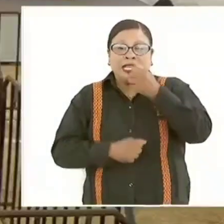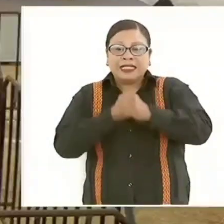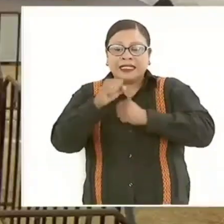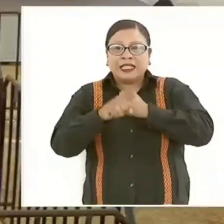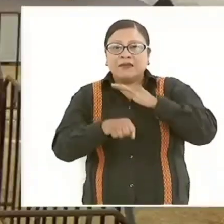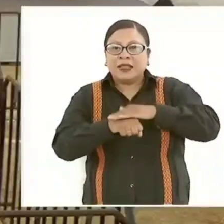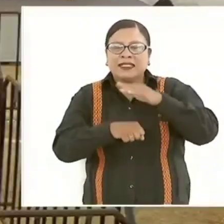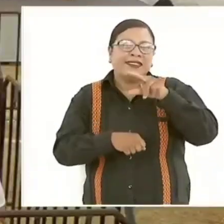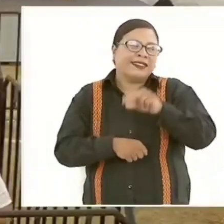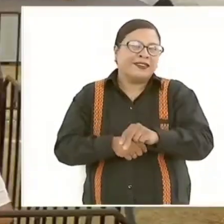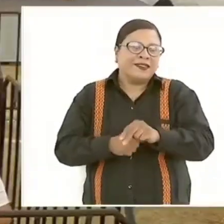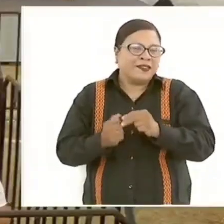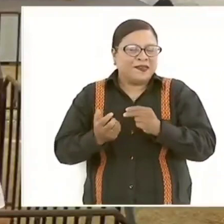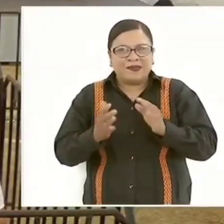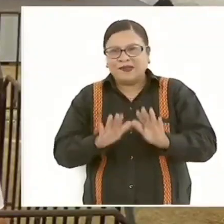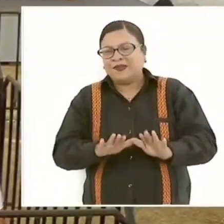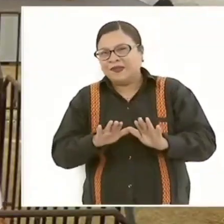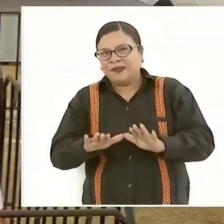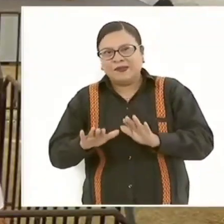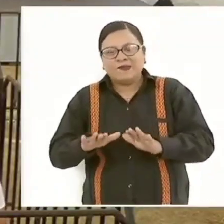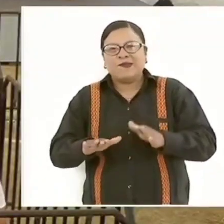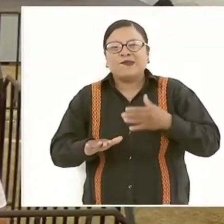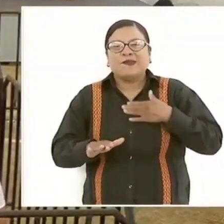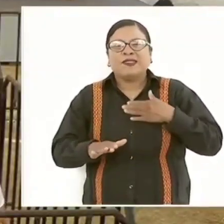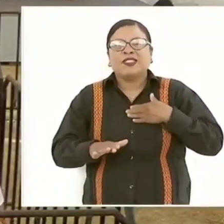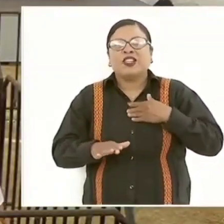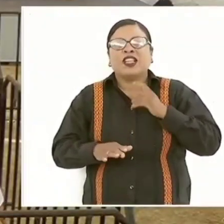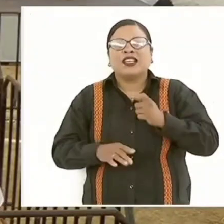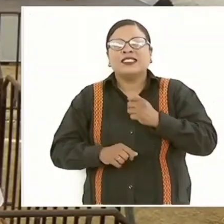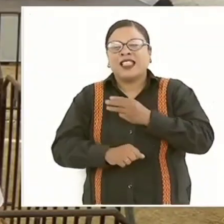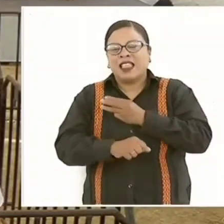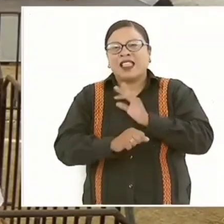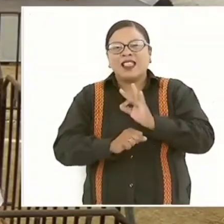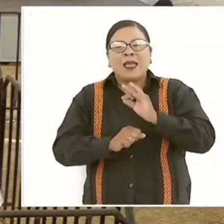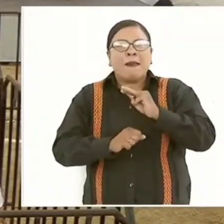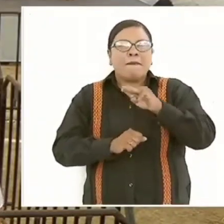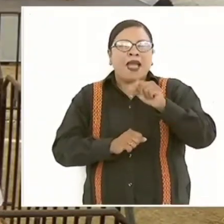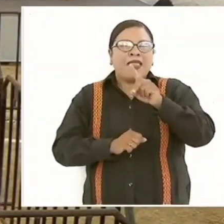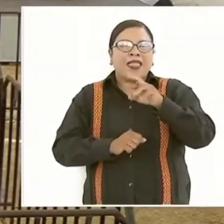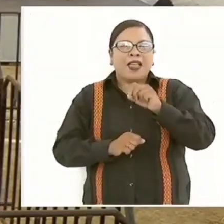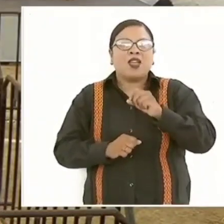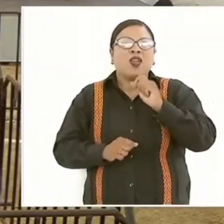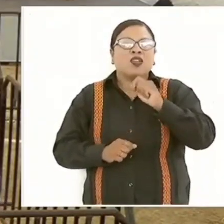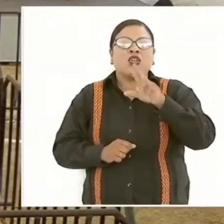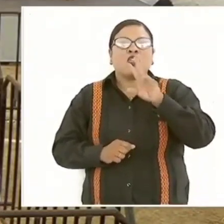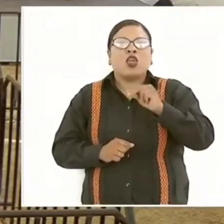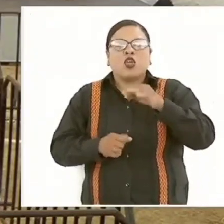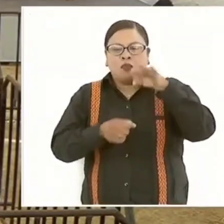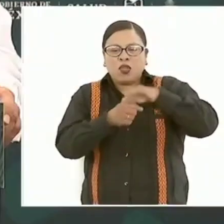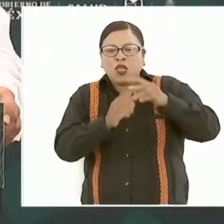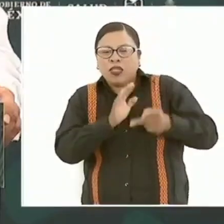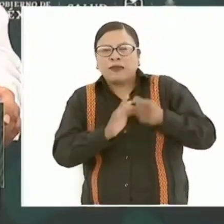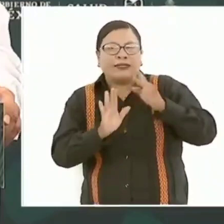No, eso no. No, yo soy maderista. Es sufragio efectivo, no reelección.